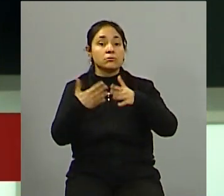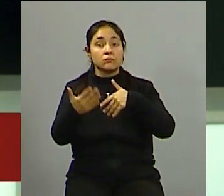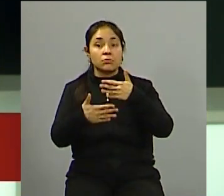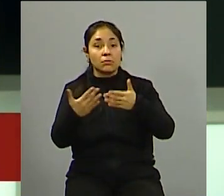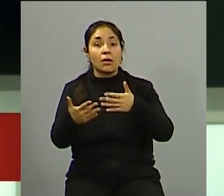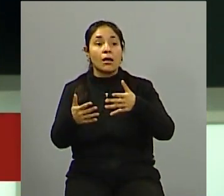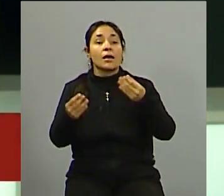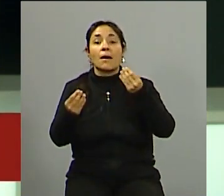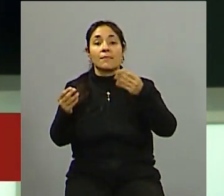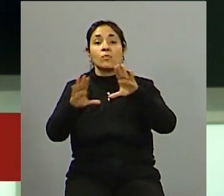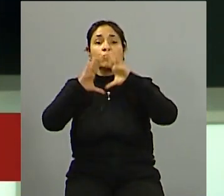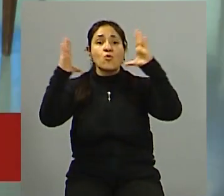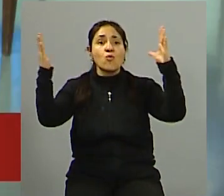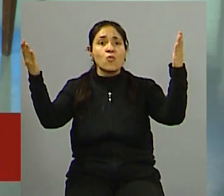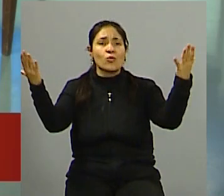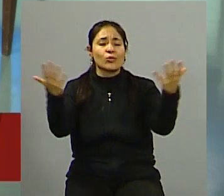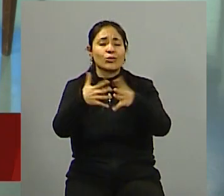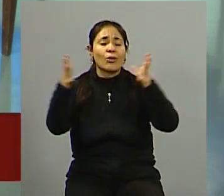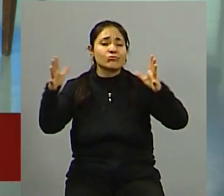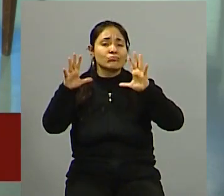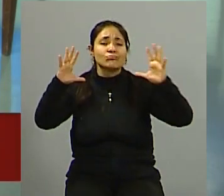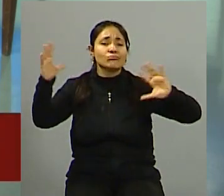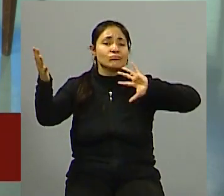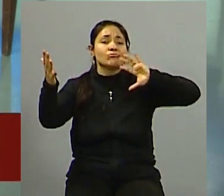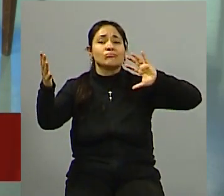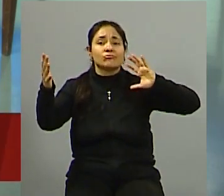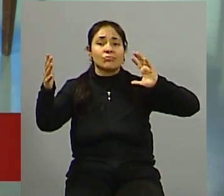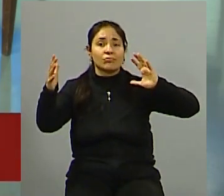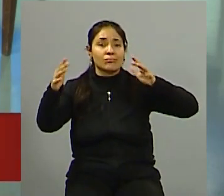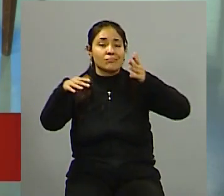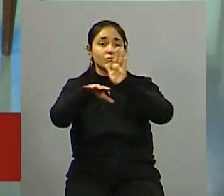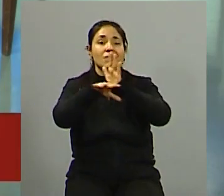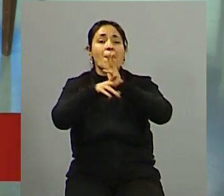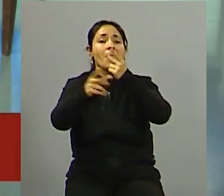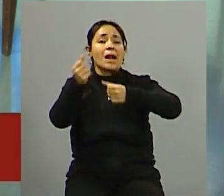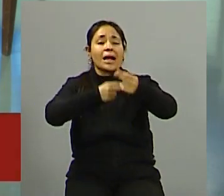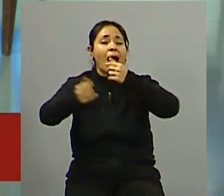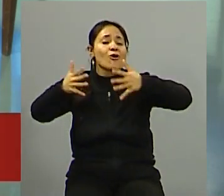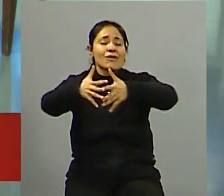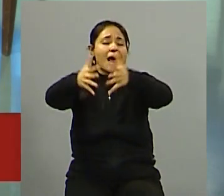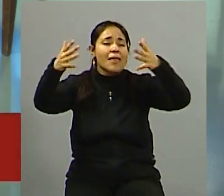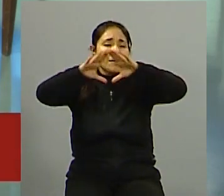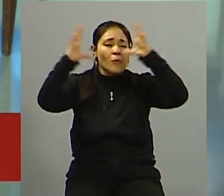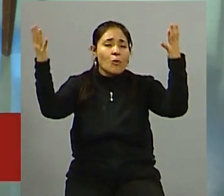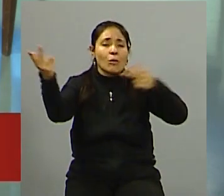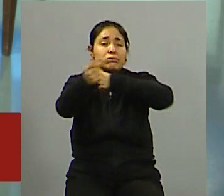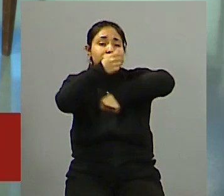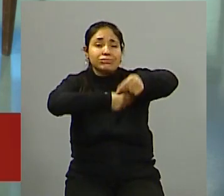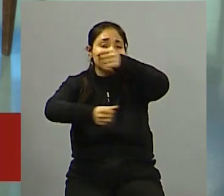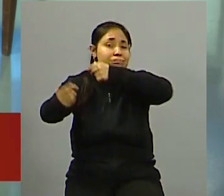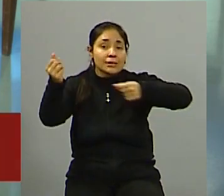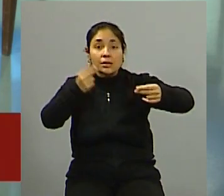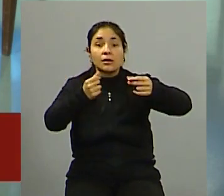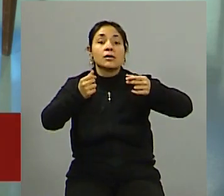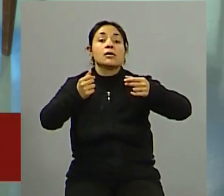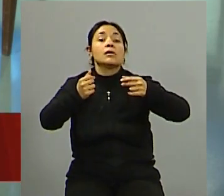la globalización, ¿sí? Que produjo, a ver, una apertura enorme del mercado, pero también produjo enormes